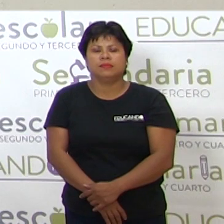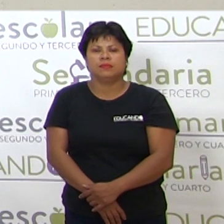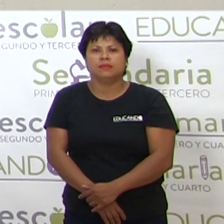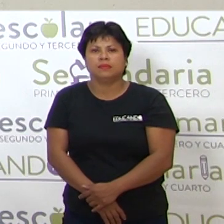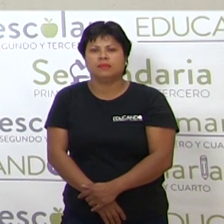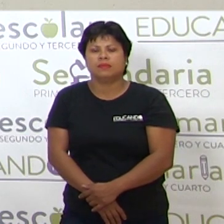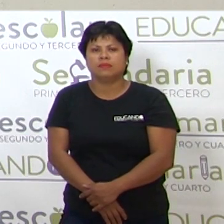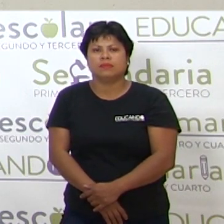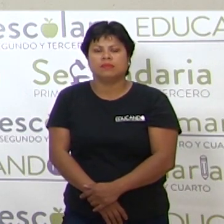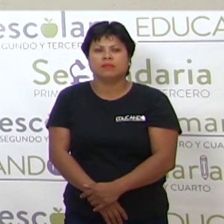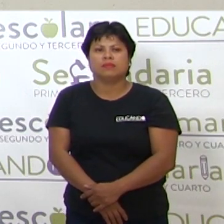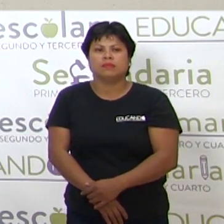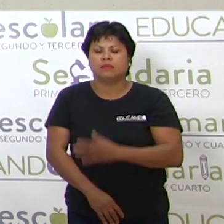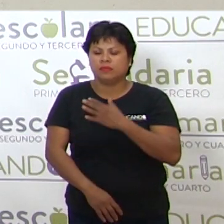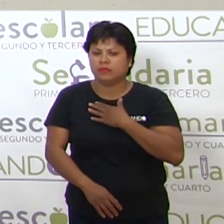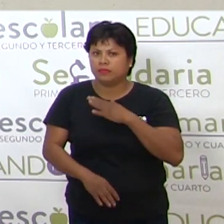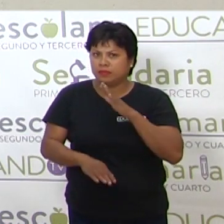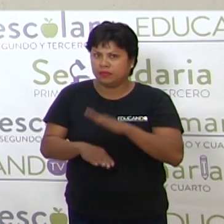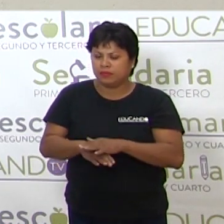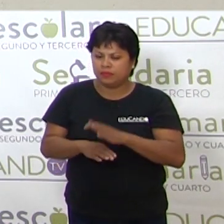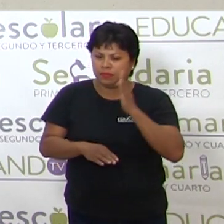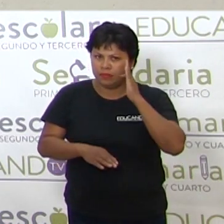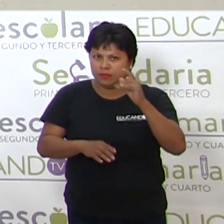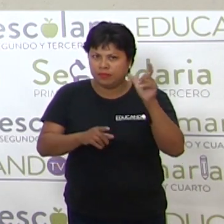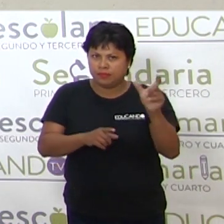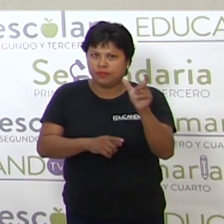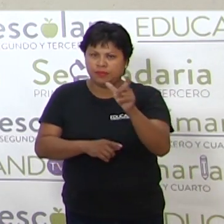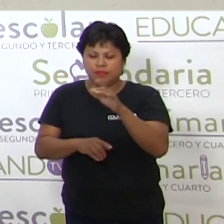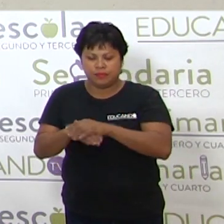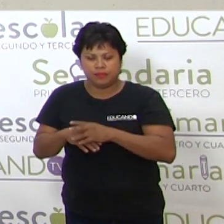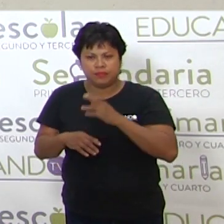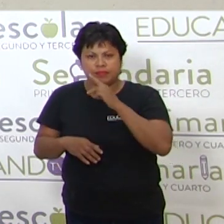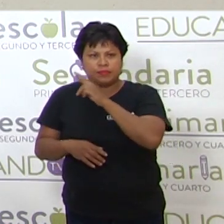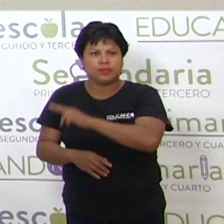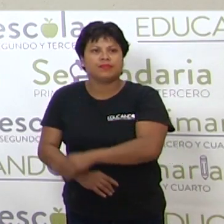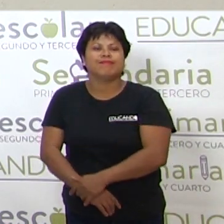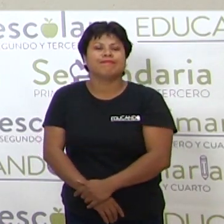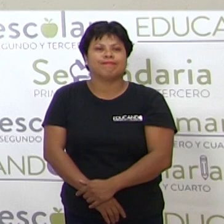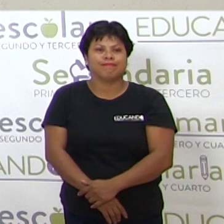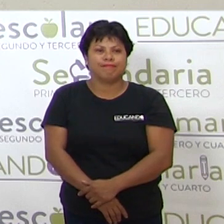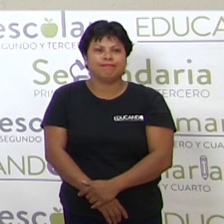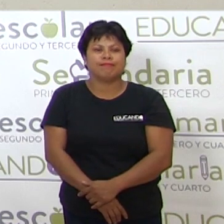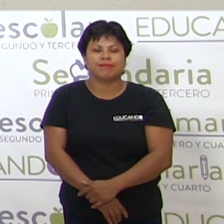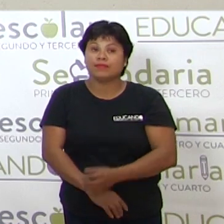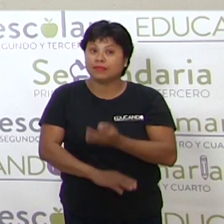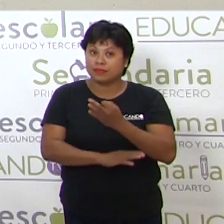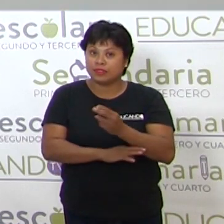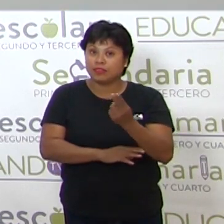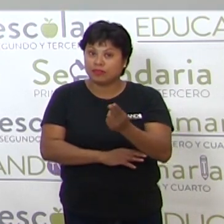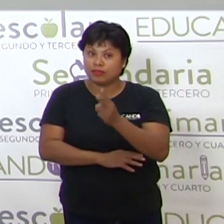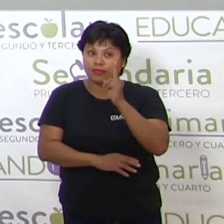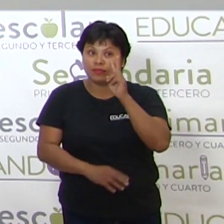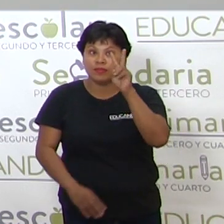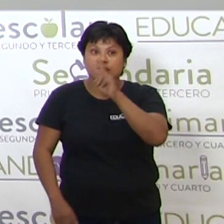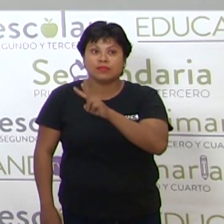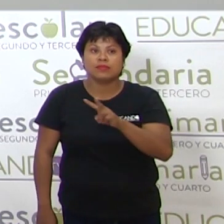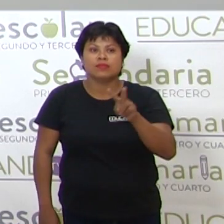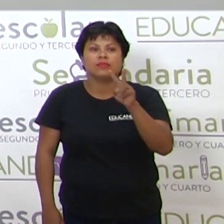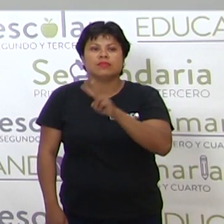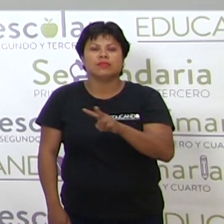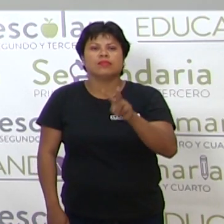voy a darme un poco más de prisa mientras ustedes vayan observando